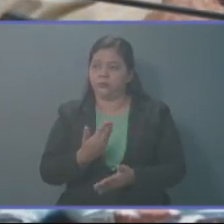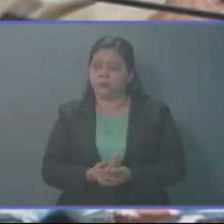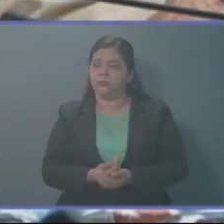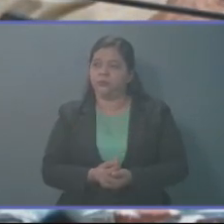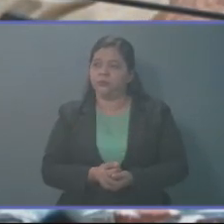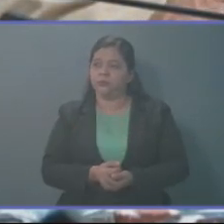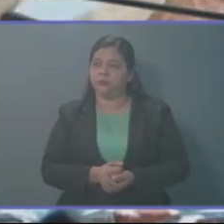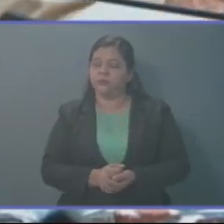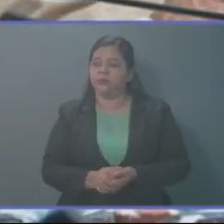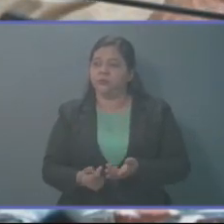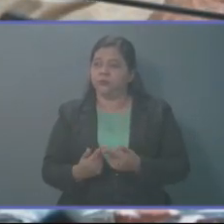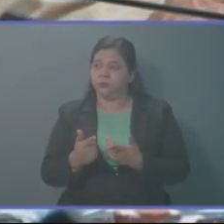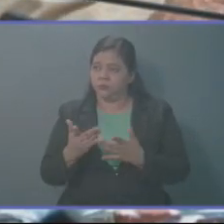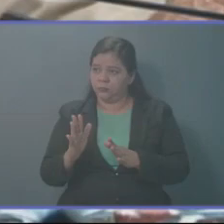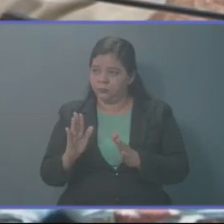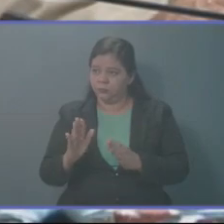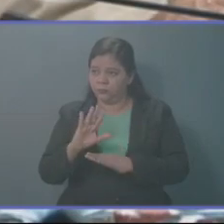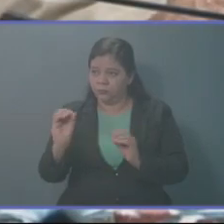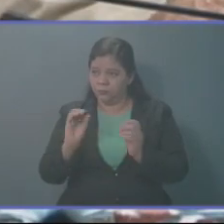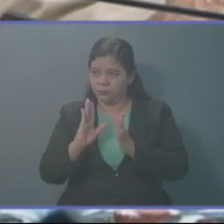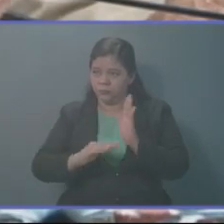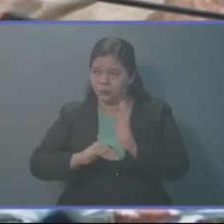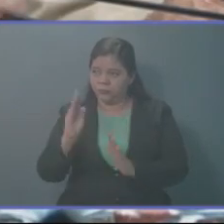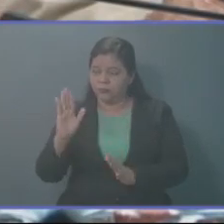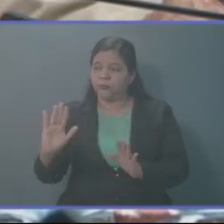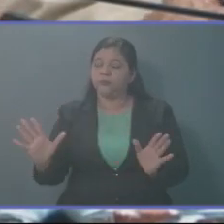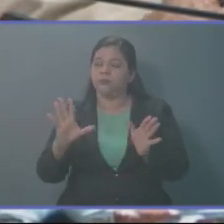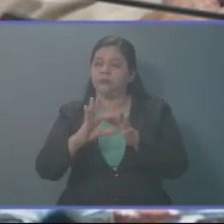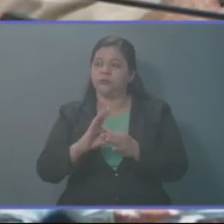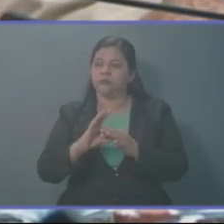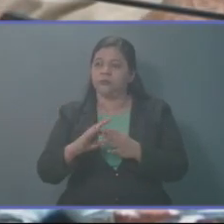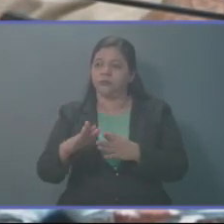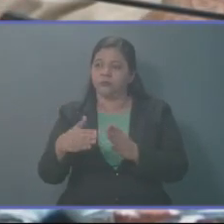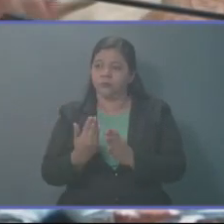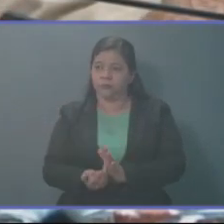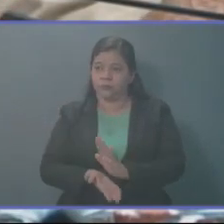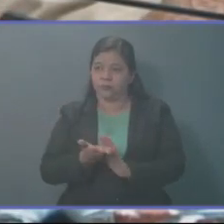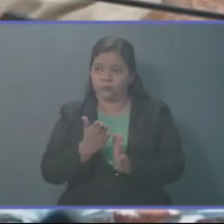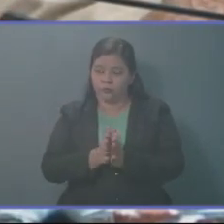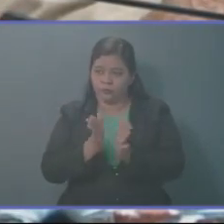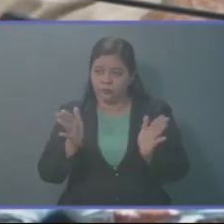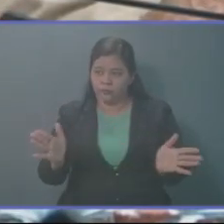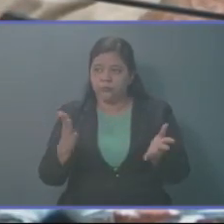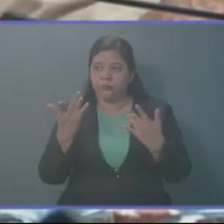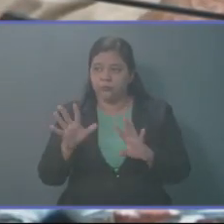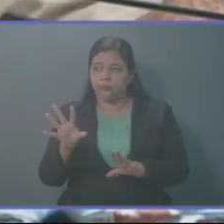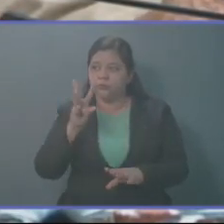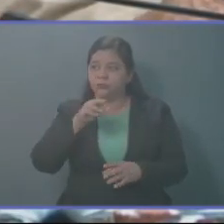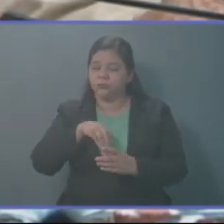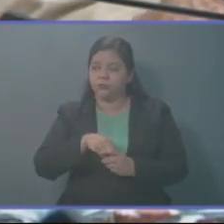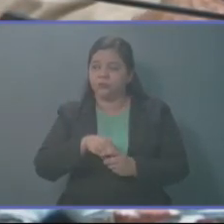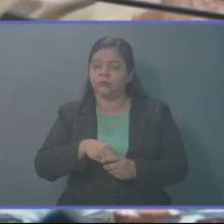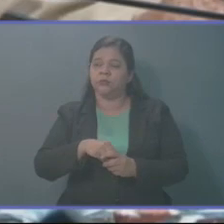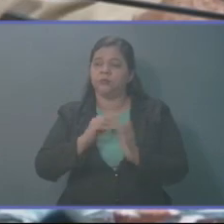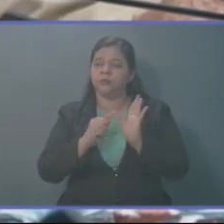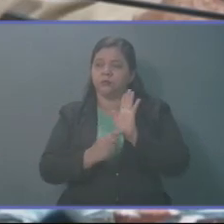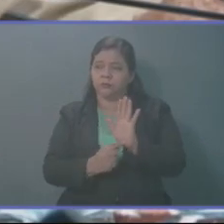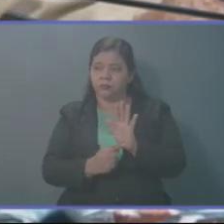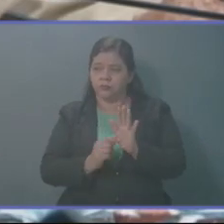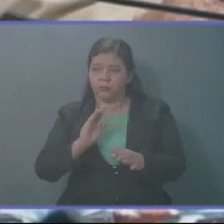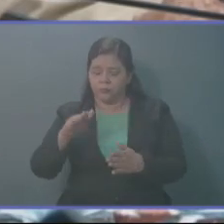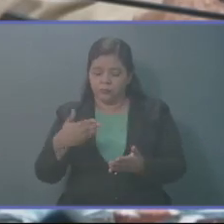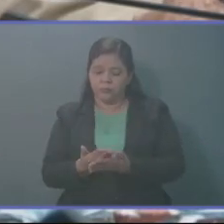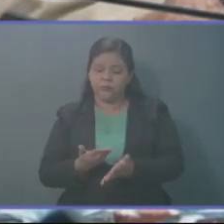ante la propuesta del gobierno, que es más amplia y que incluye efectivamente la presentación y